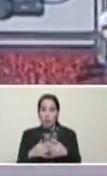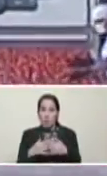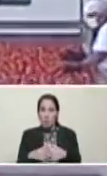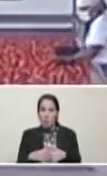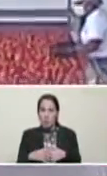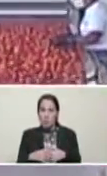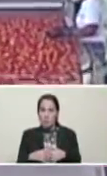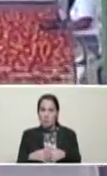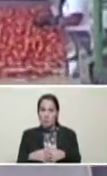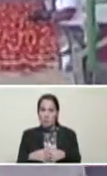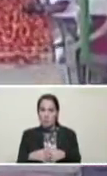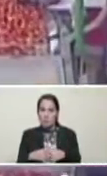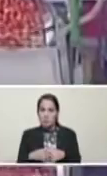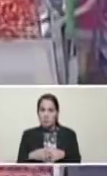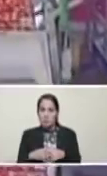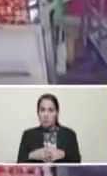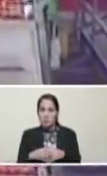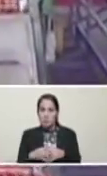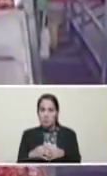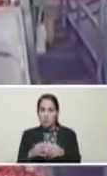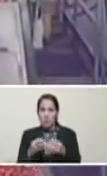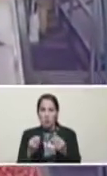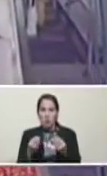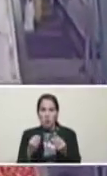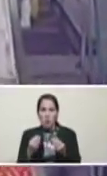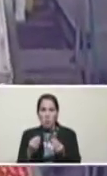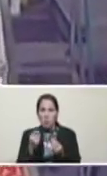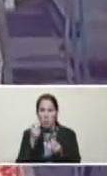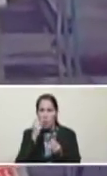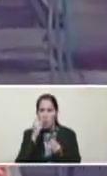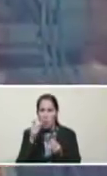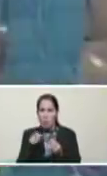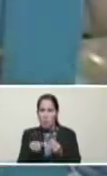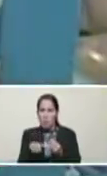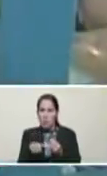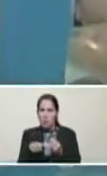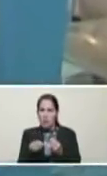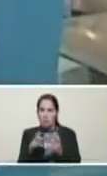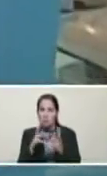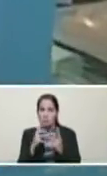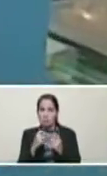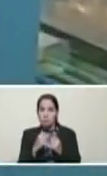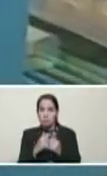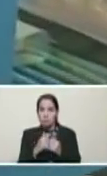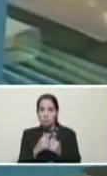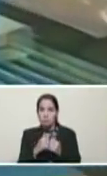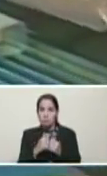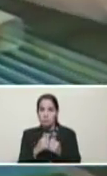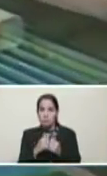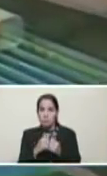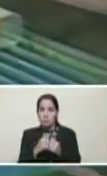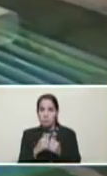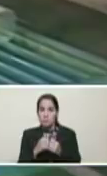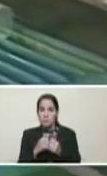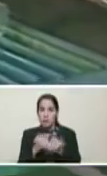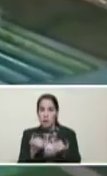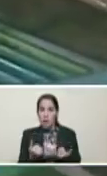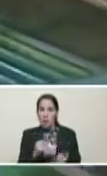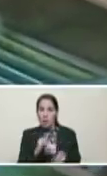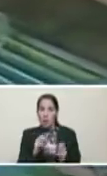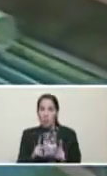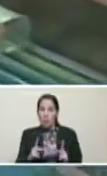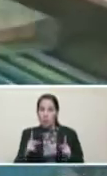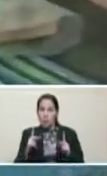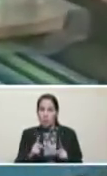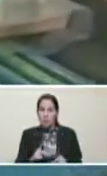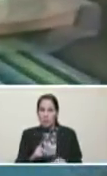asimismo como el compañero roberto muñoz gerente de esta empresa en esta oportunidad presente y presidente tenemos